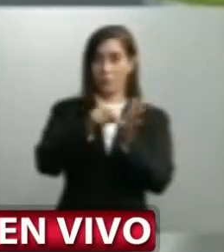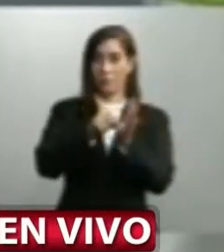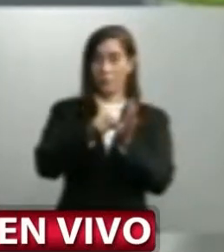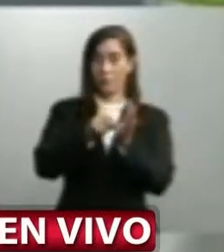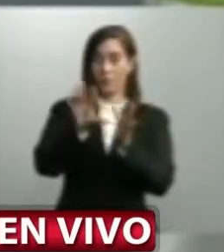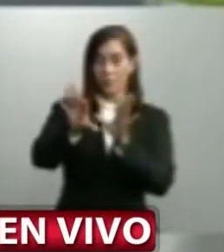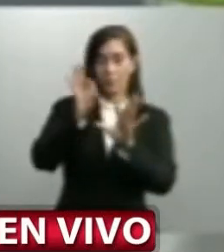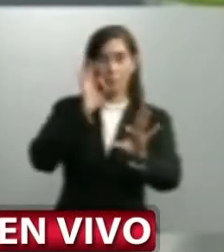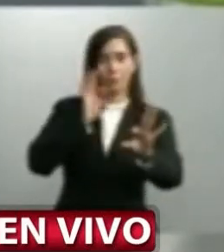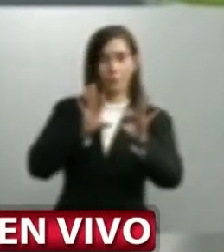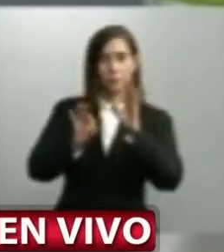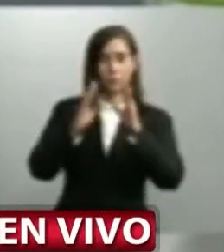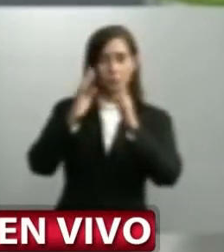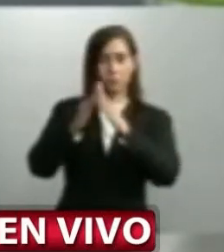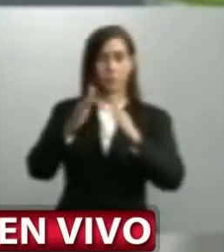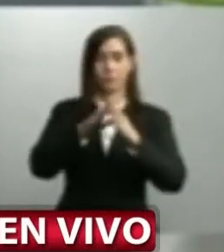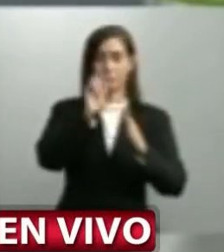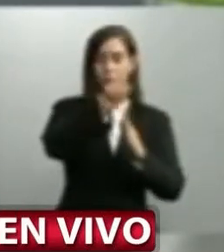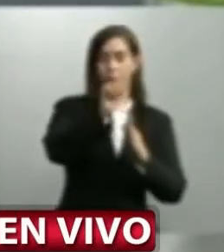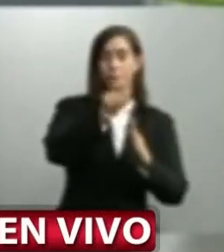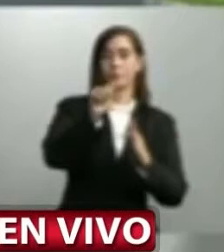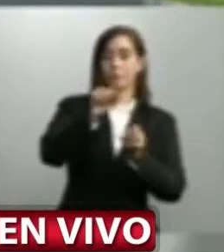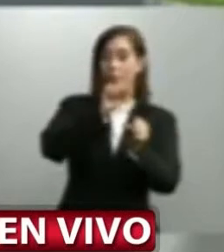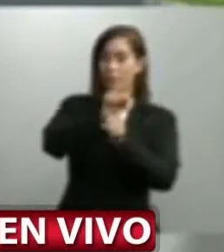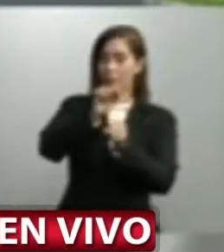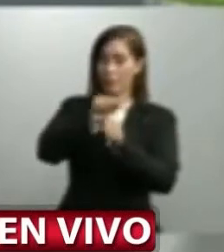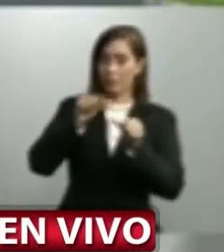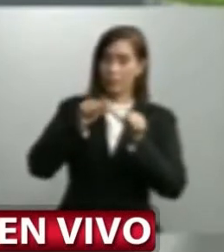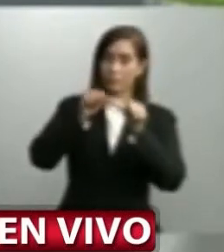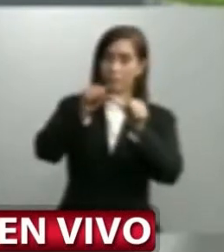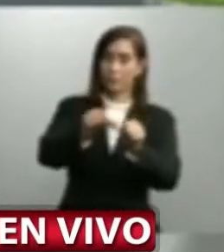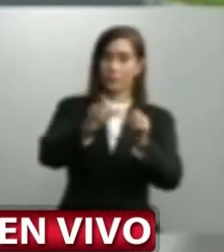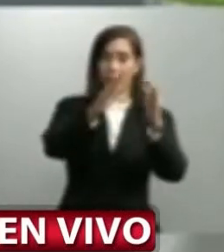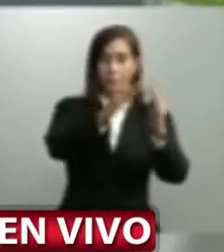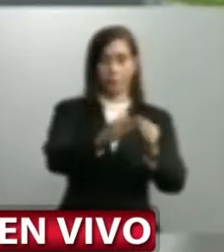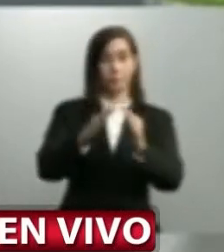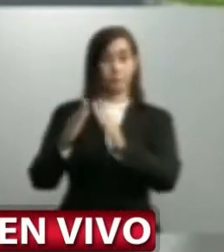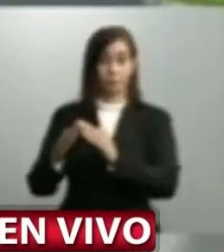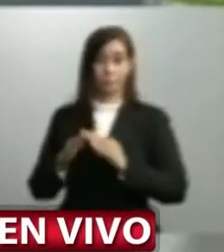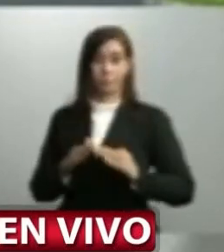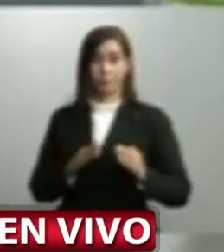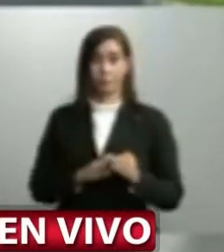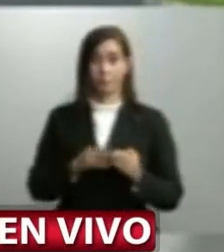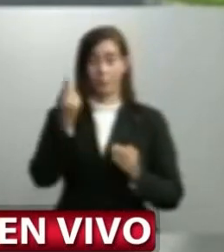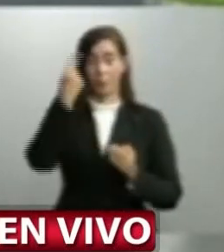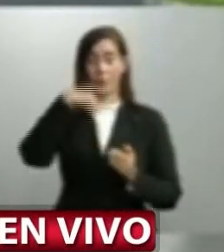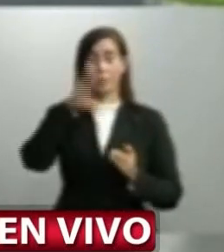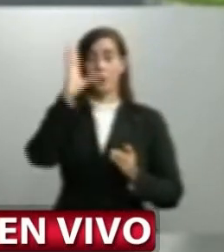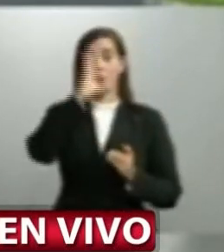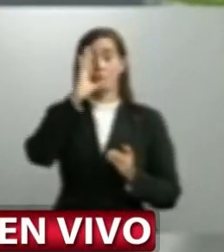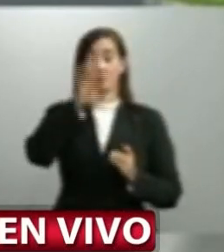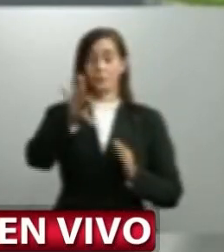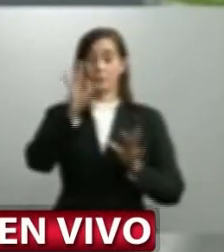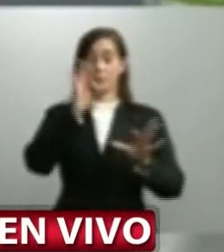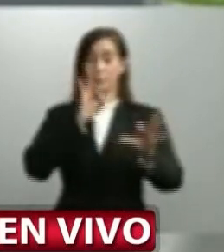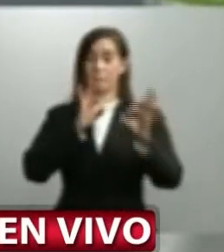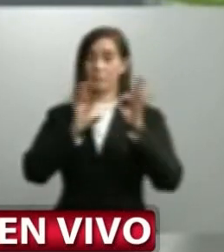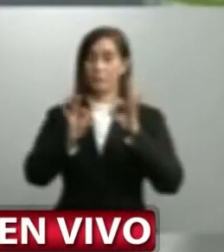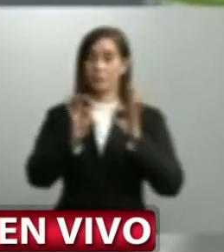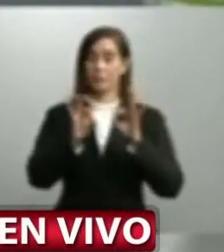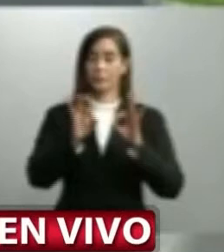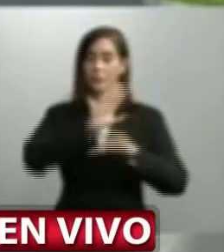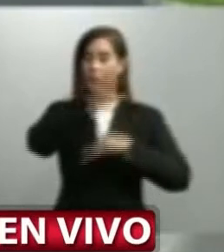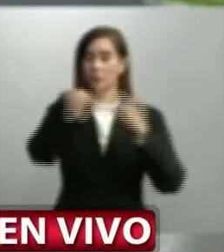están siendo más cercanamente trabajadas casa por casa con fines de